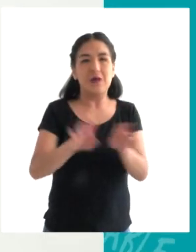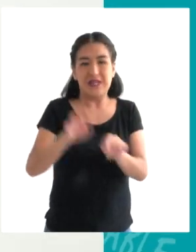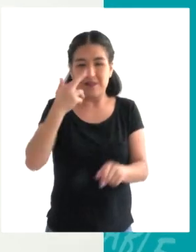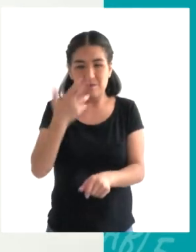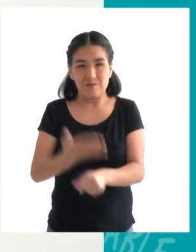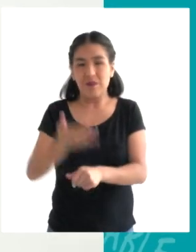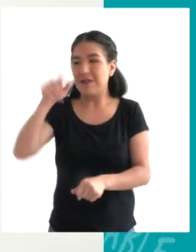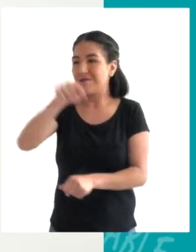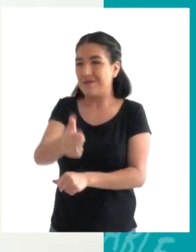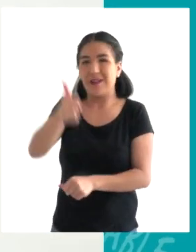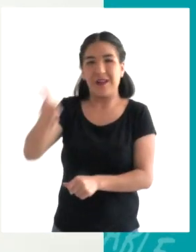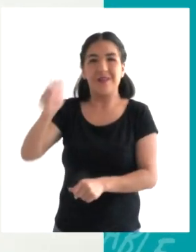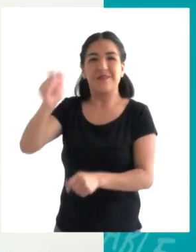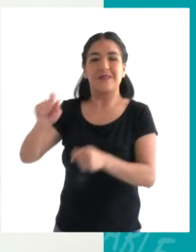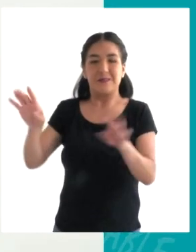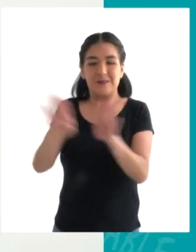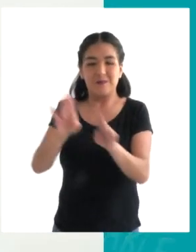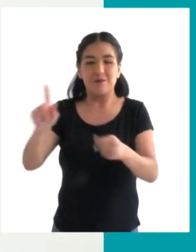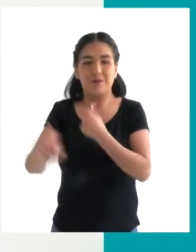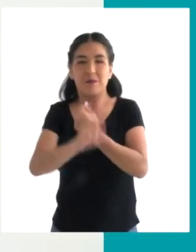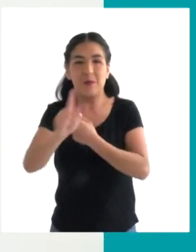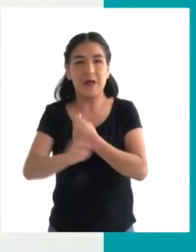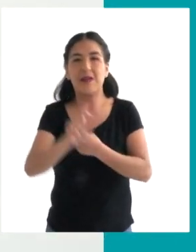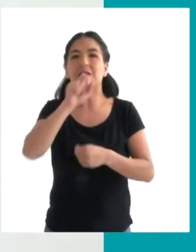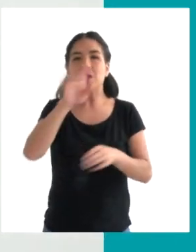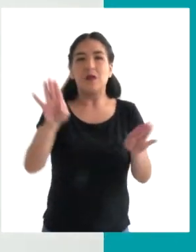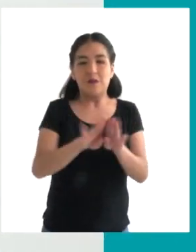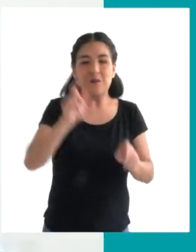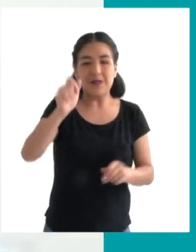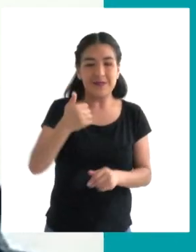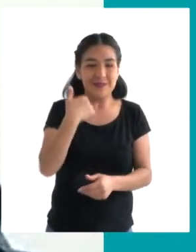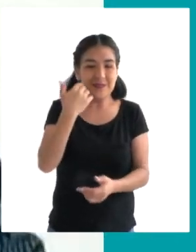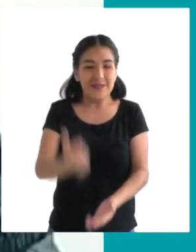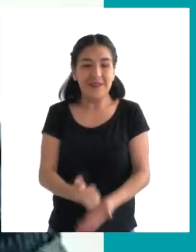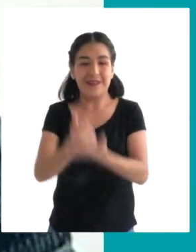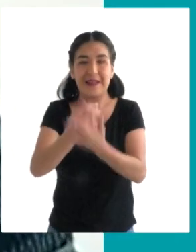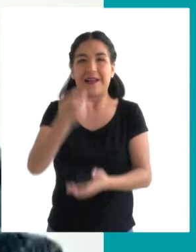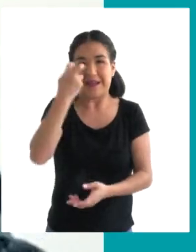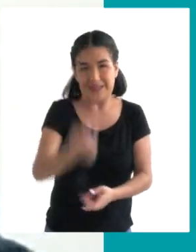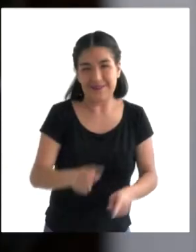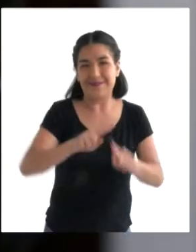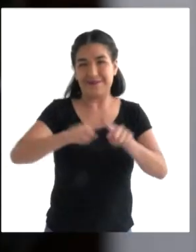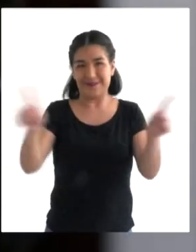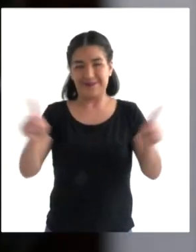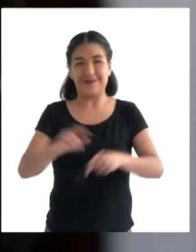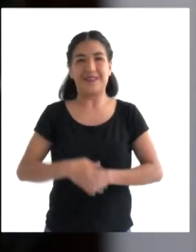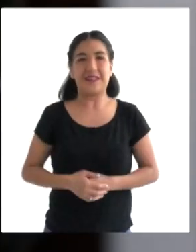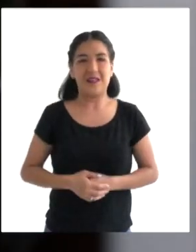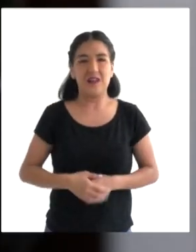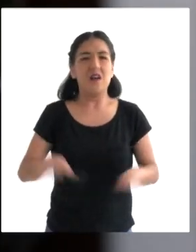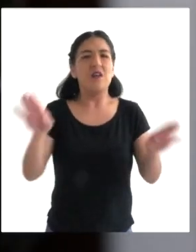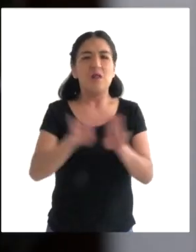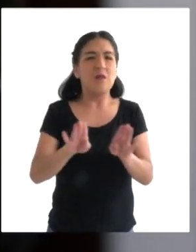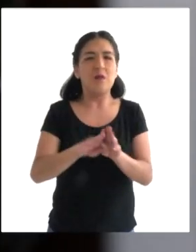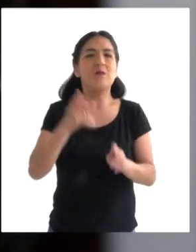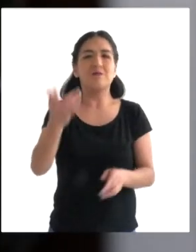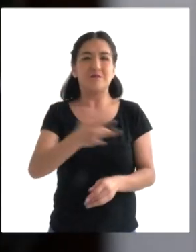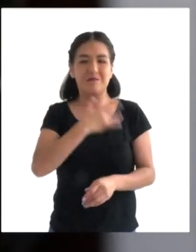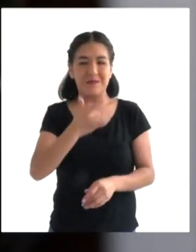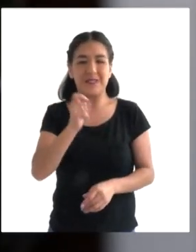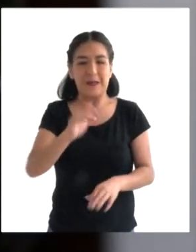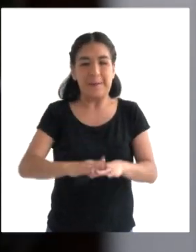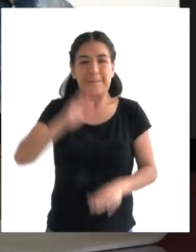de sus acciones, pero además con la genuina intención de querer ayudar al otro. Esa es la diferencia. ¿Y de qué manera podemos ser